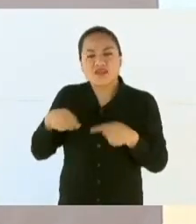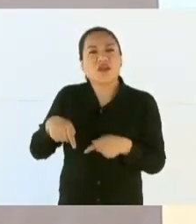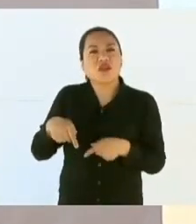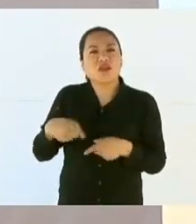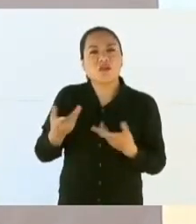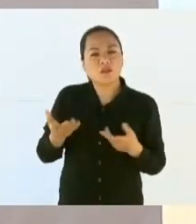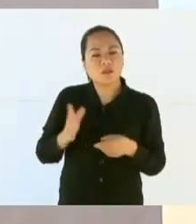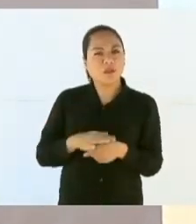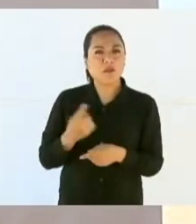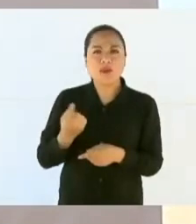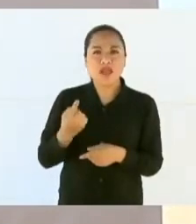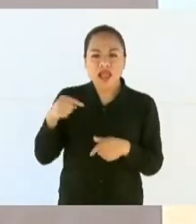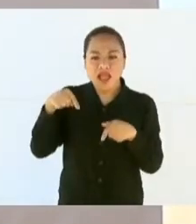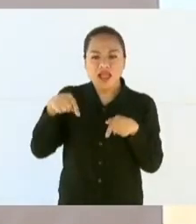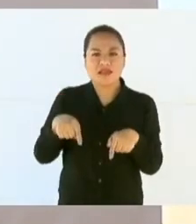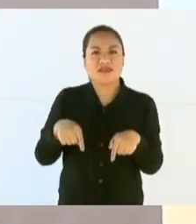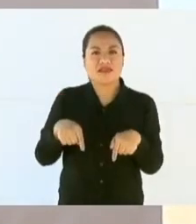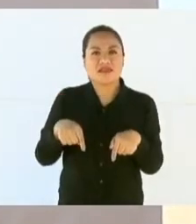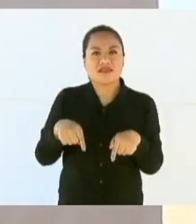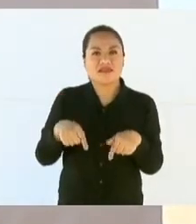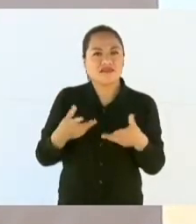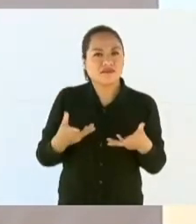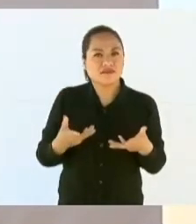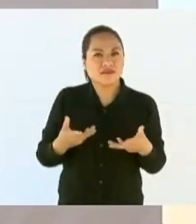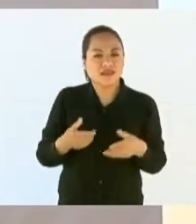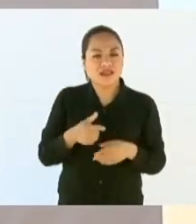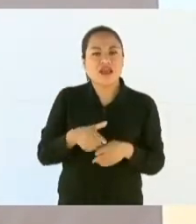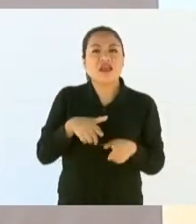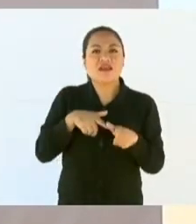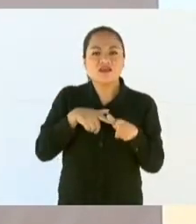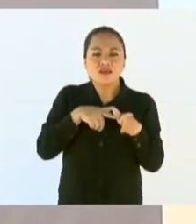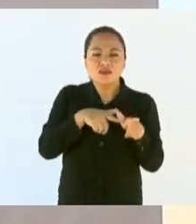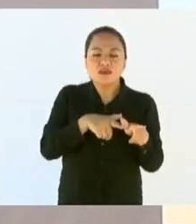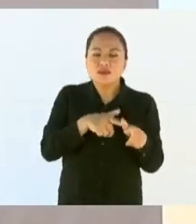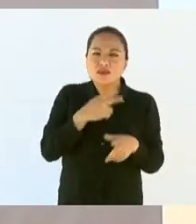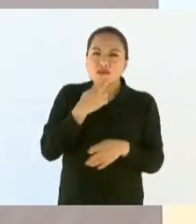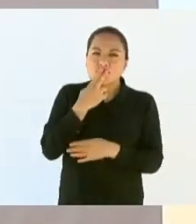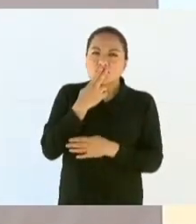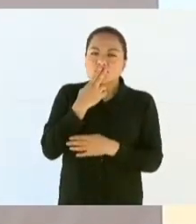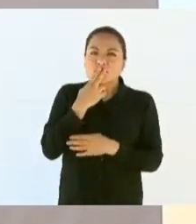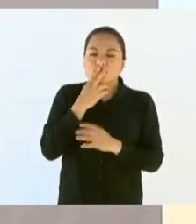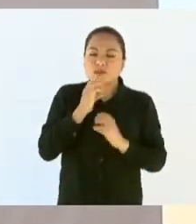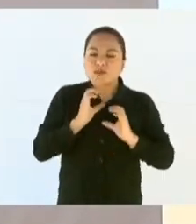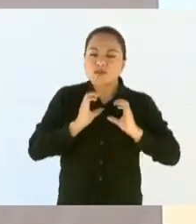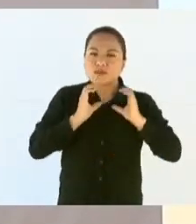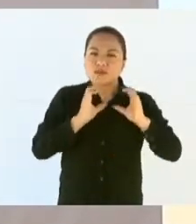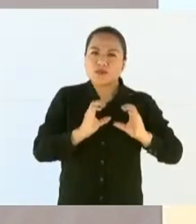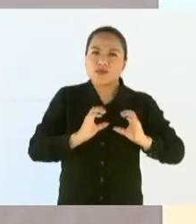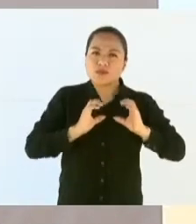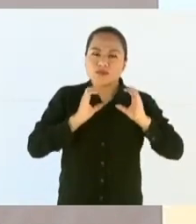aquí que se conservó casi